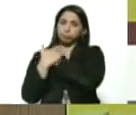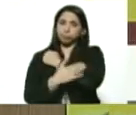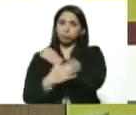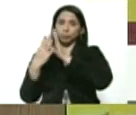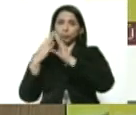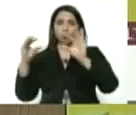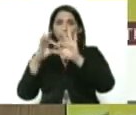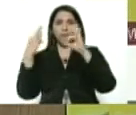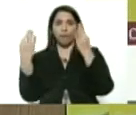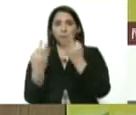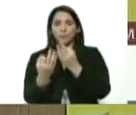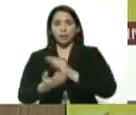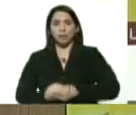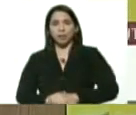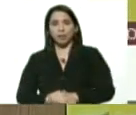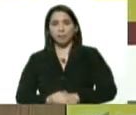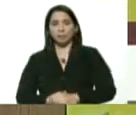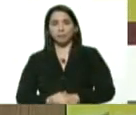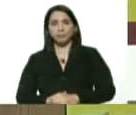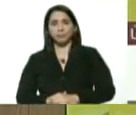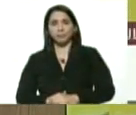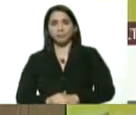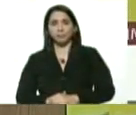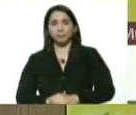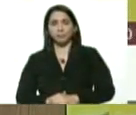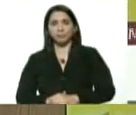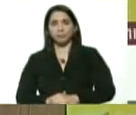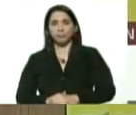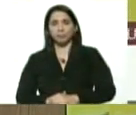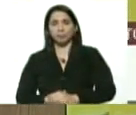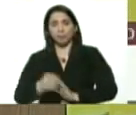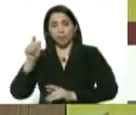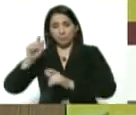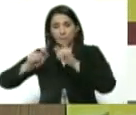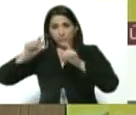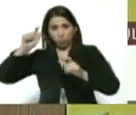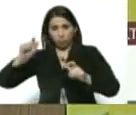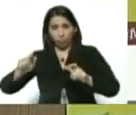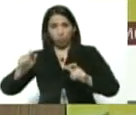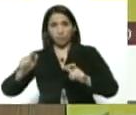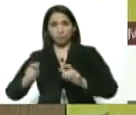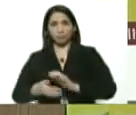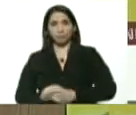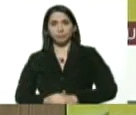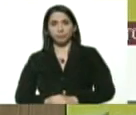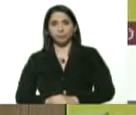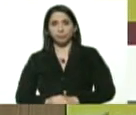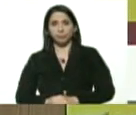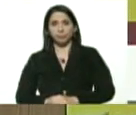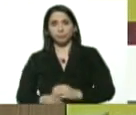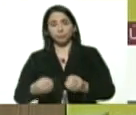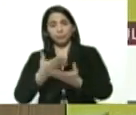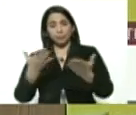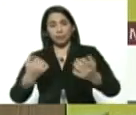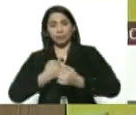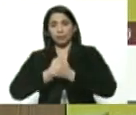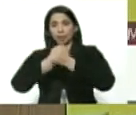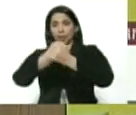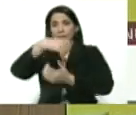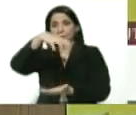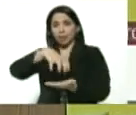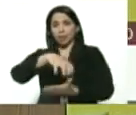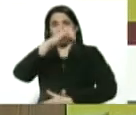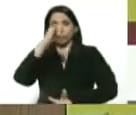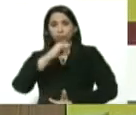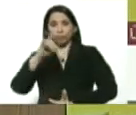los familiares a los deudos a los habitantes de ese queridísimo estado en estado zulia